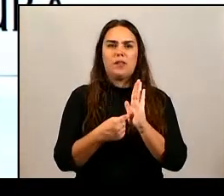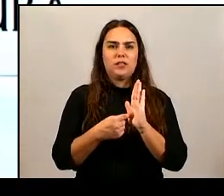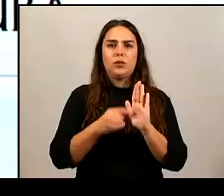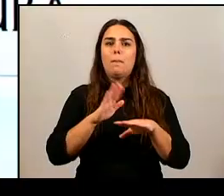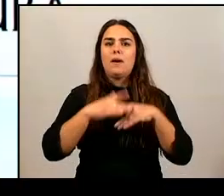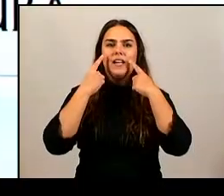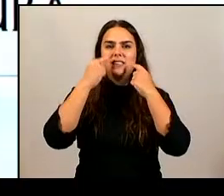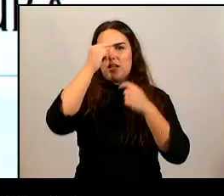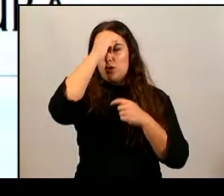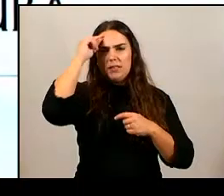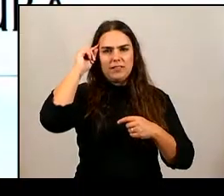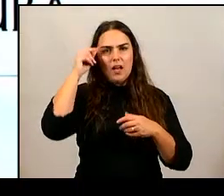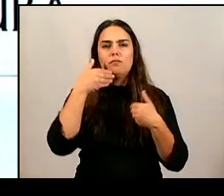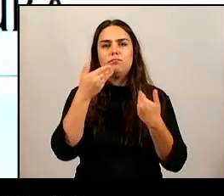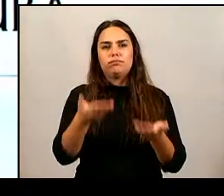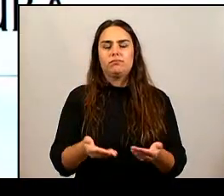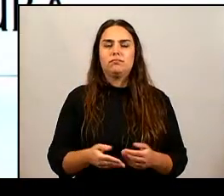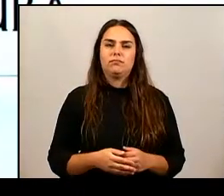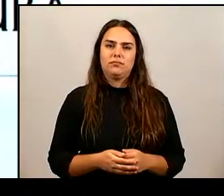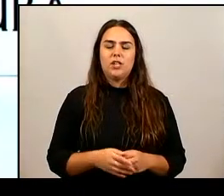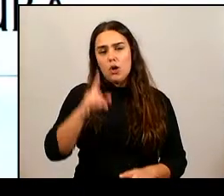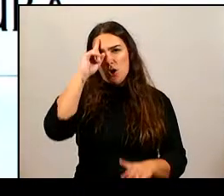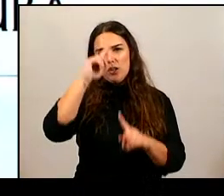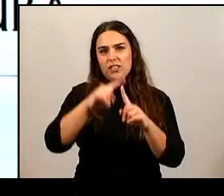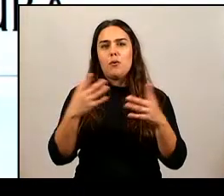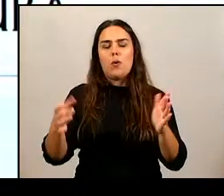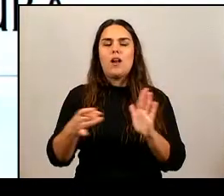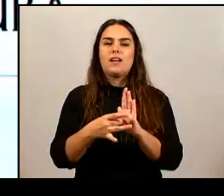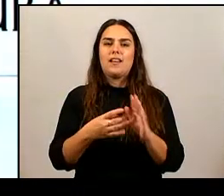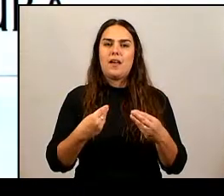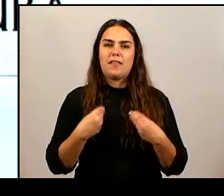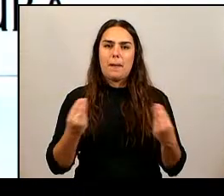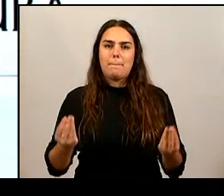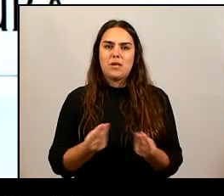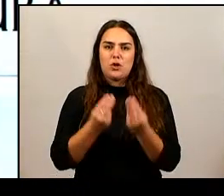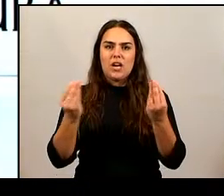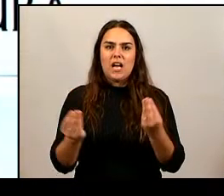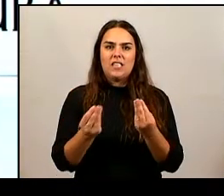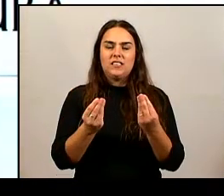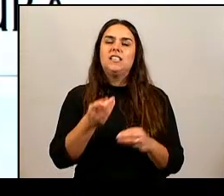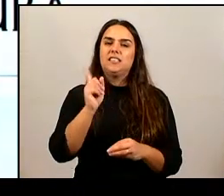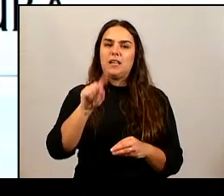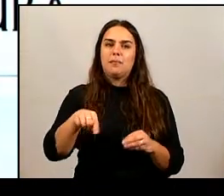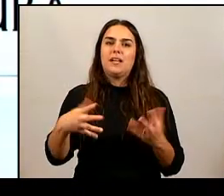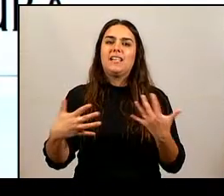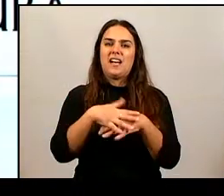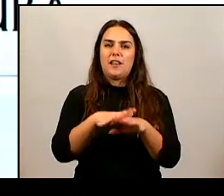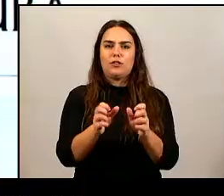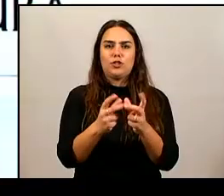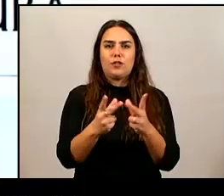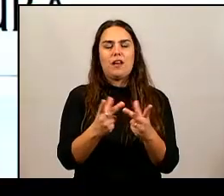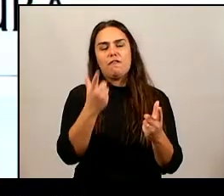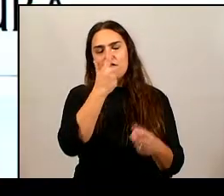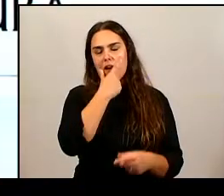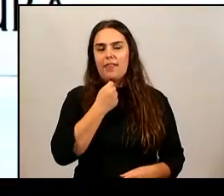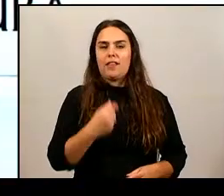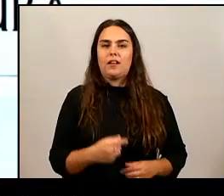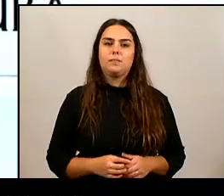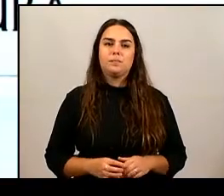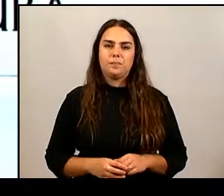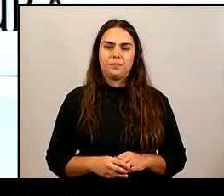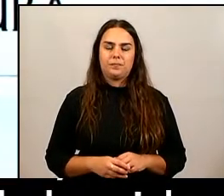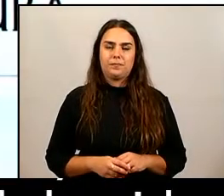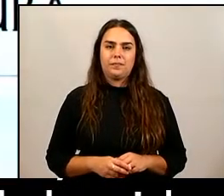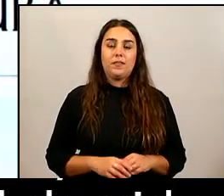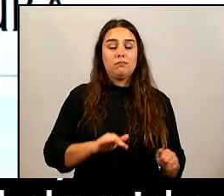de los menores tutelados. El objetivo es mejorar su calidad de vida y facilitar su integración en la sociedad. Por